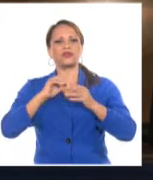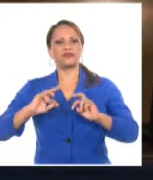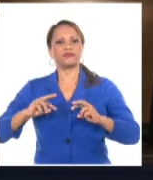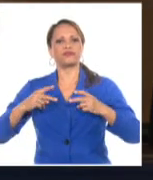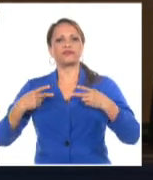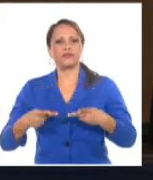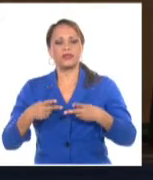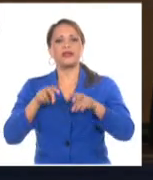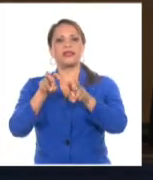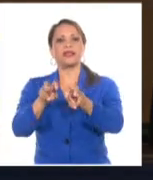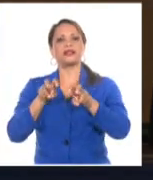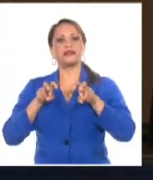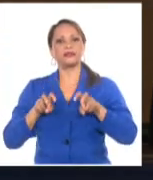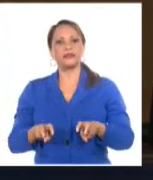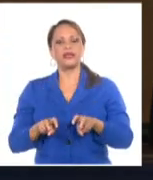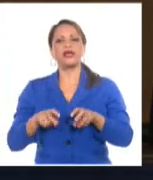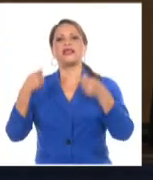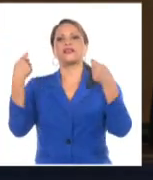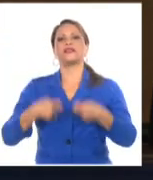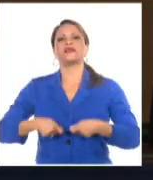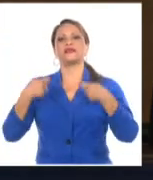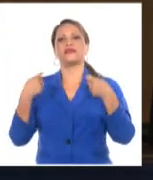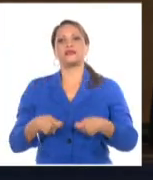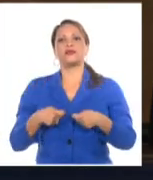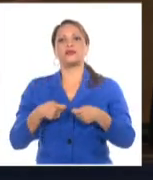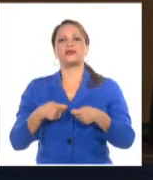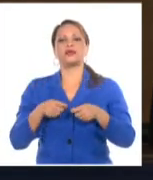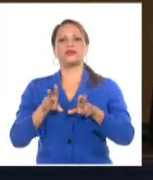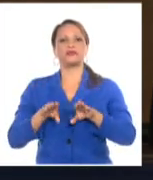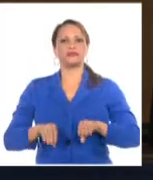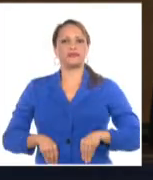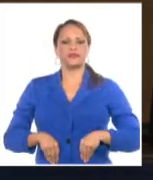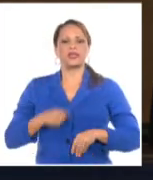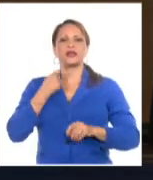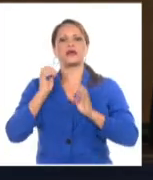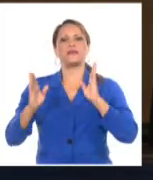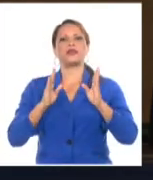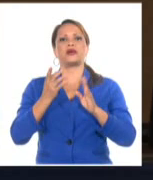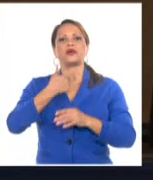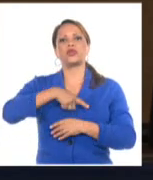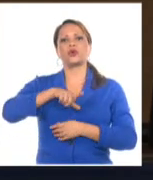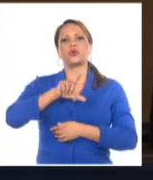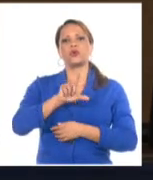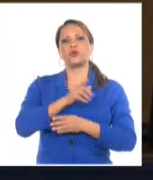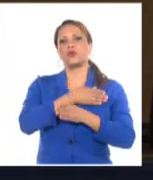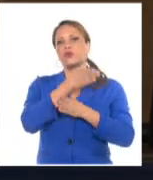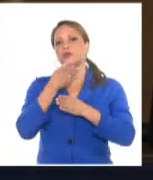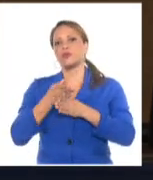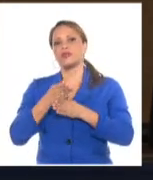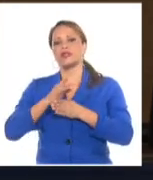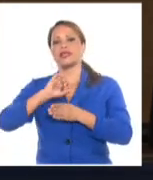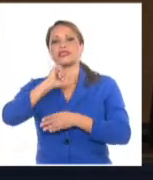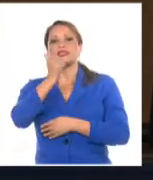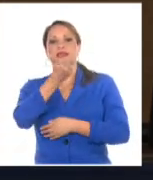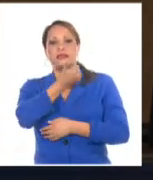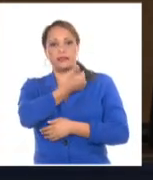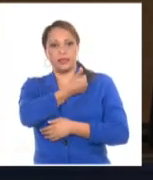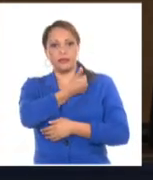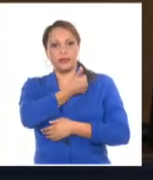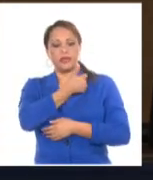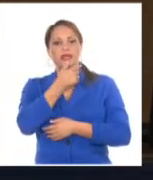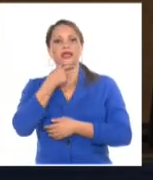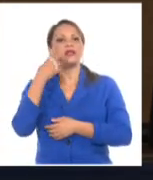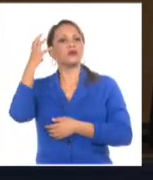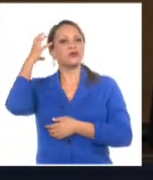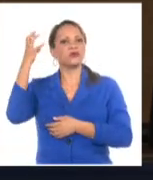de la Asamblea las decisiones que ha adoptado en este periodo de julio hasta diciembre el Consejo de Estado,